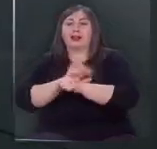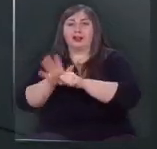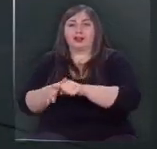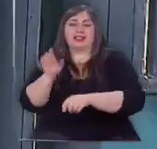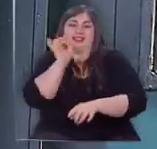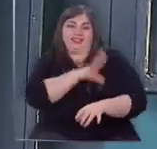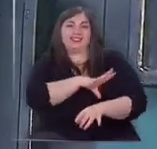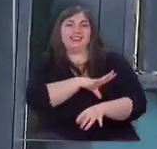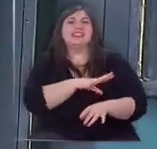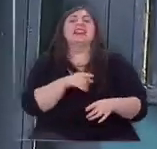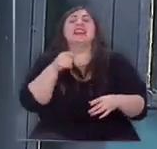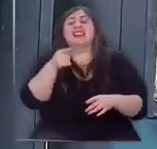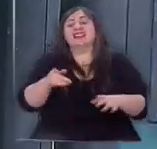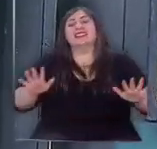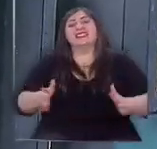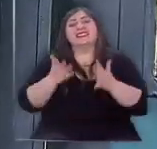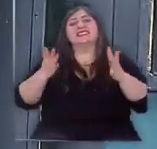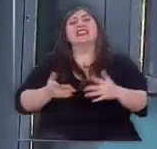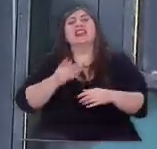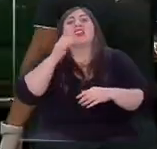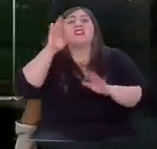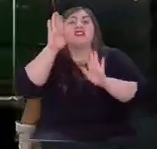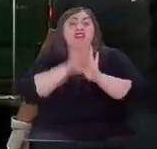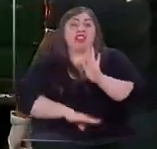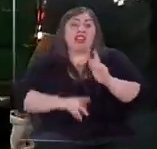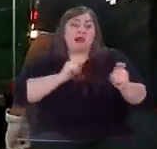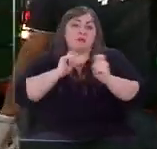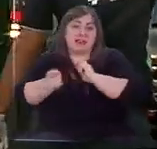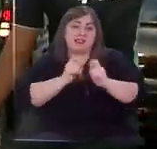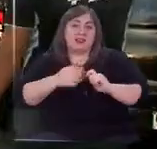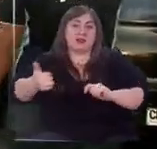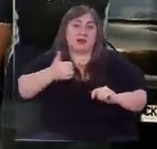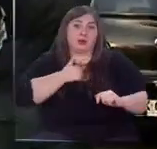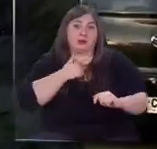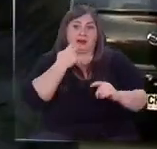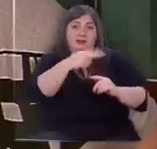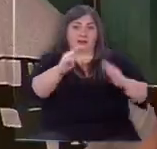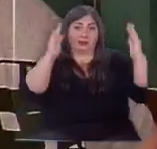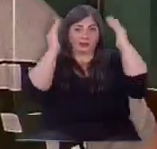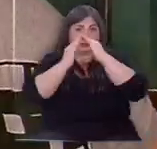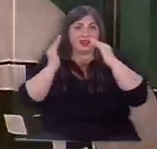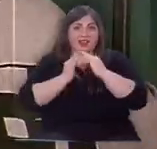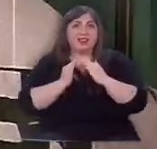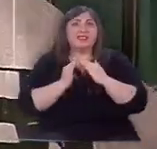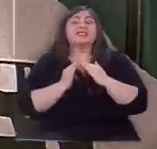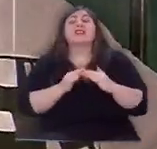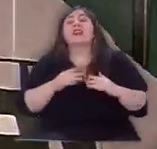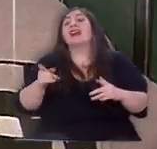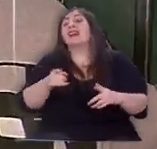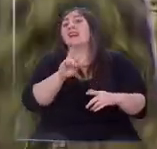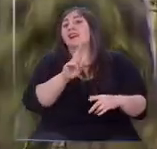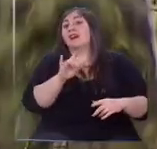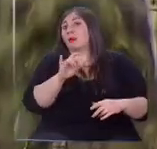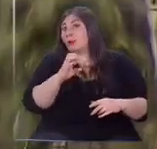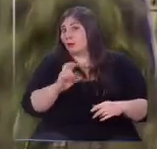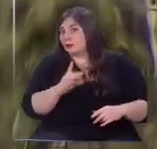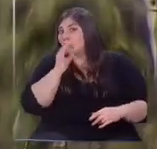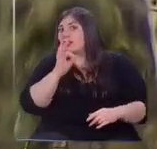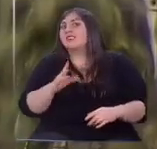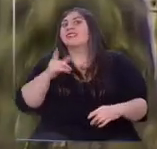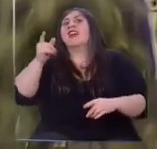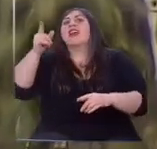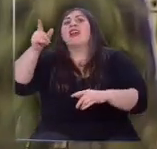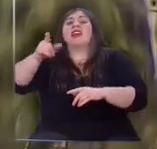en Chile. La iniciativa busca que reos de baja peligrosidad cumplan su pena en sus domicilios. El recurso acusaba que el proyecto del